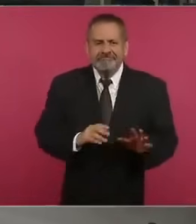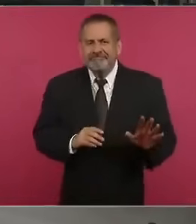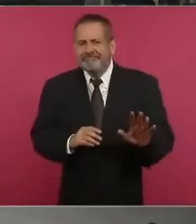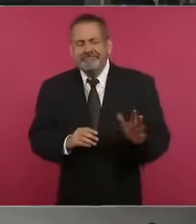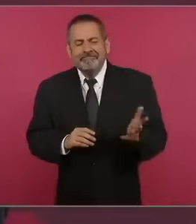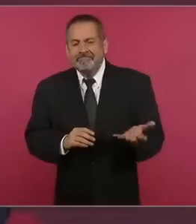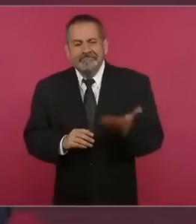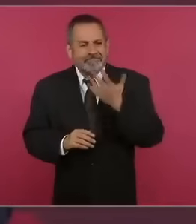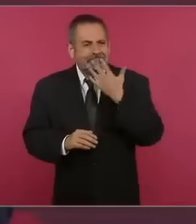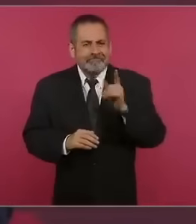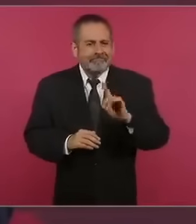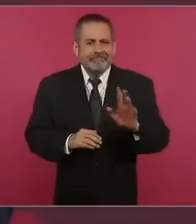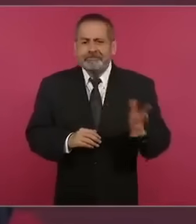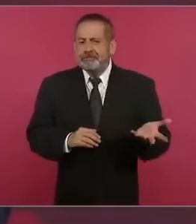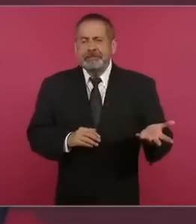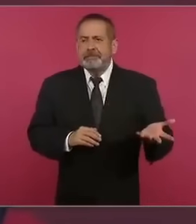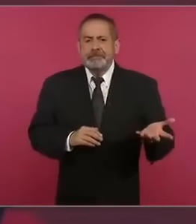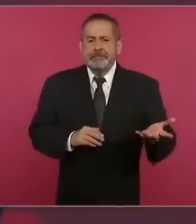que nada